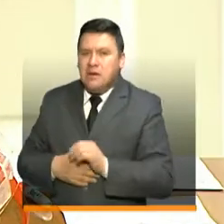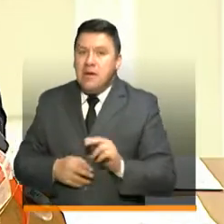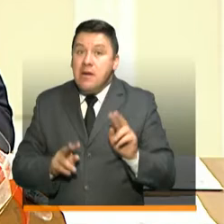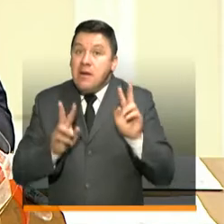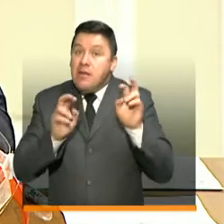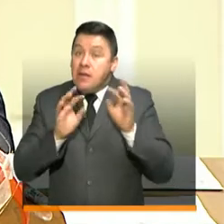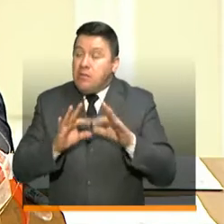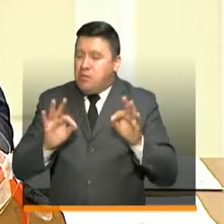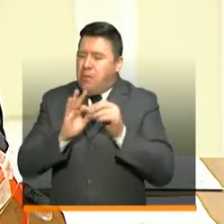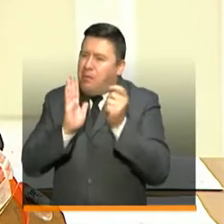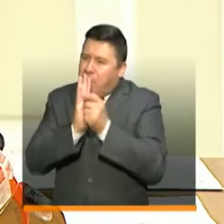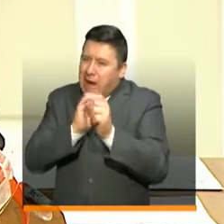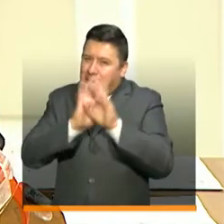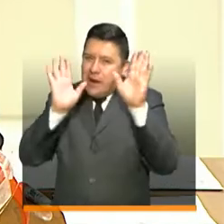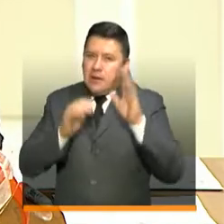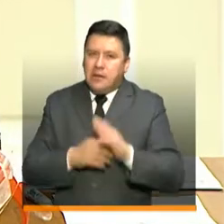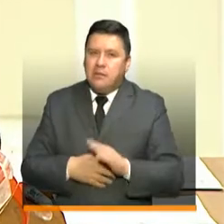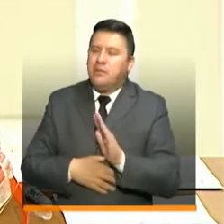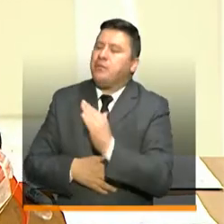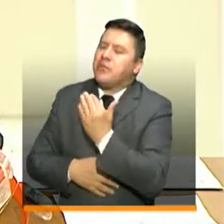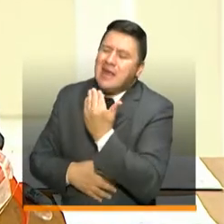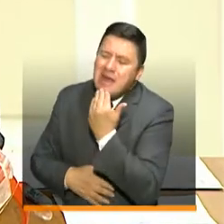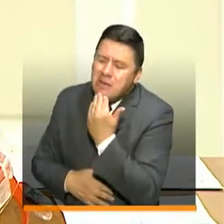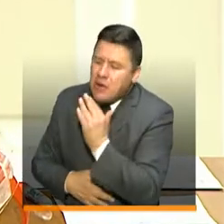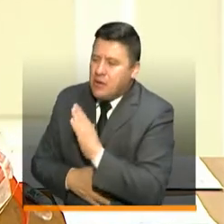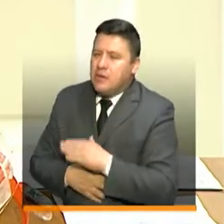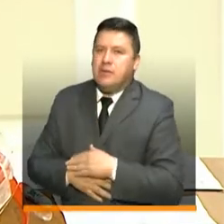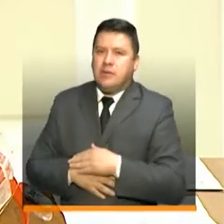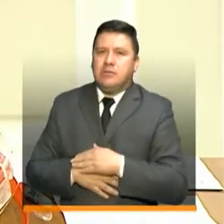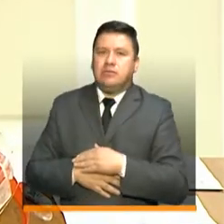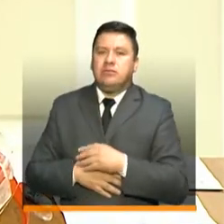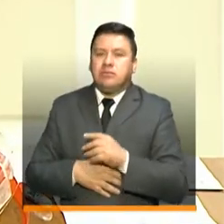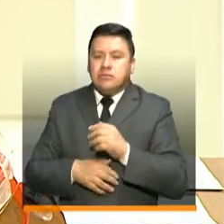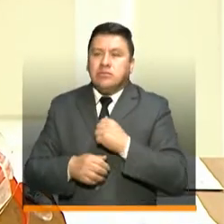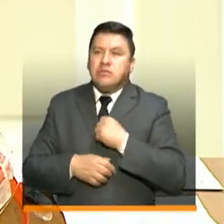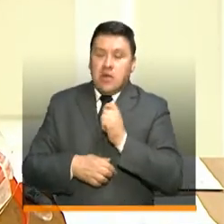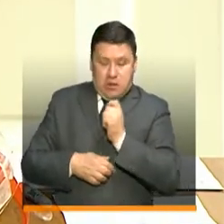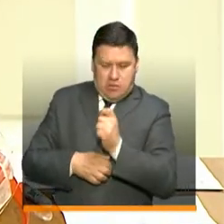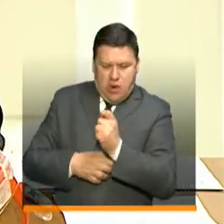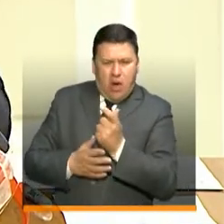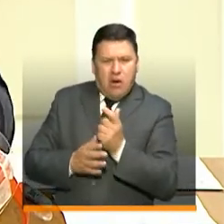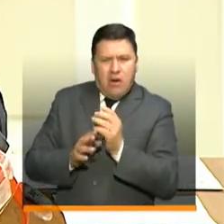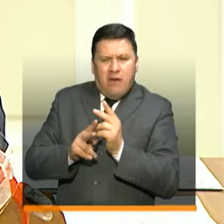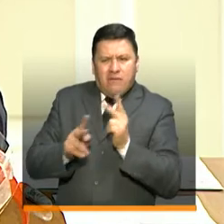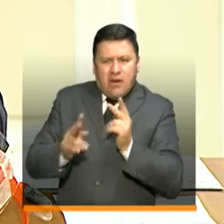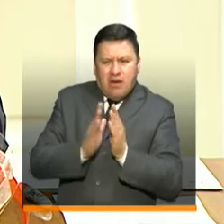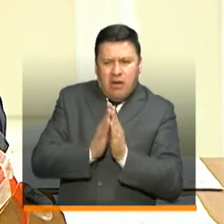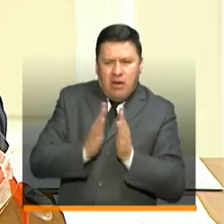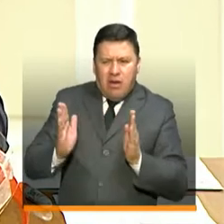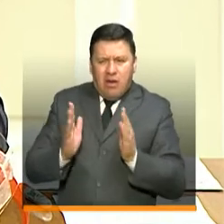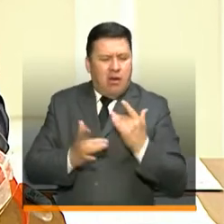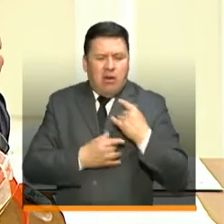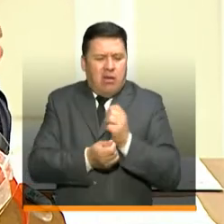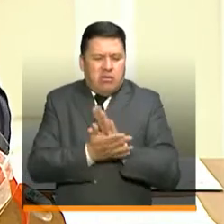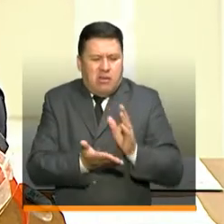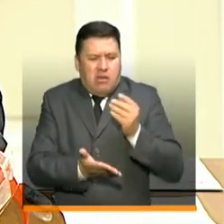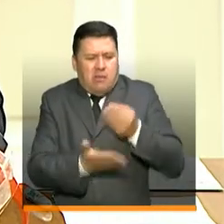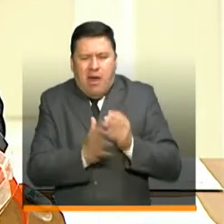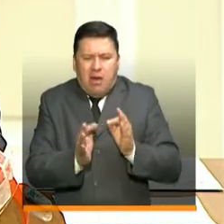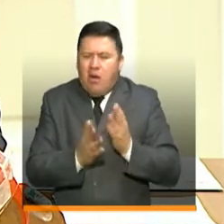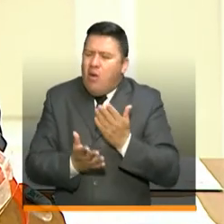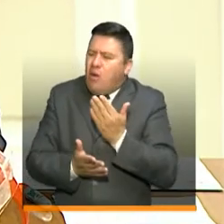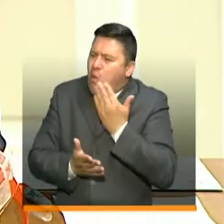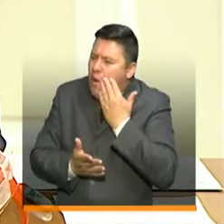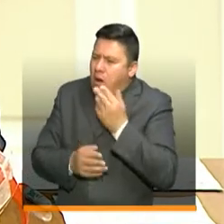que son muy puntuales por ejemplo los beneficios la extensión de los periodos de gracia la